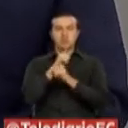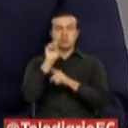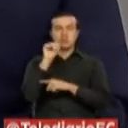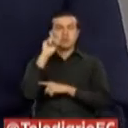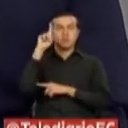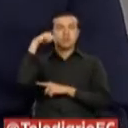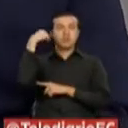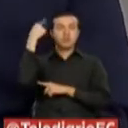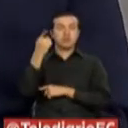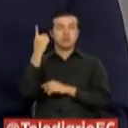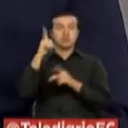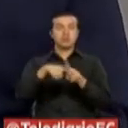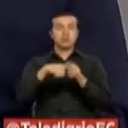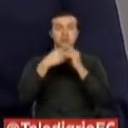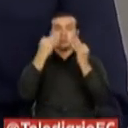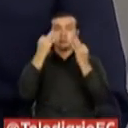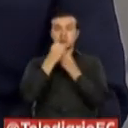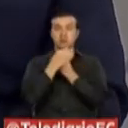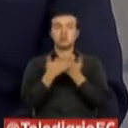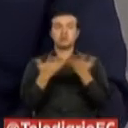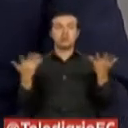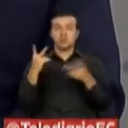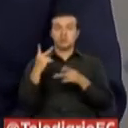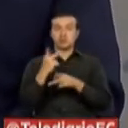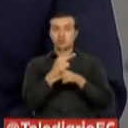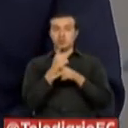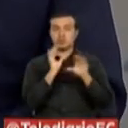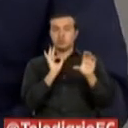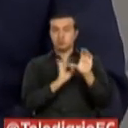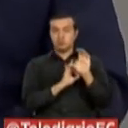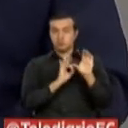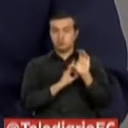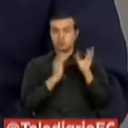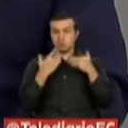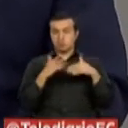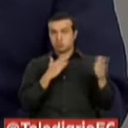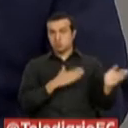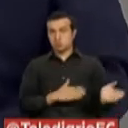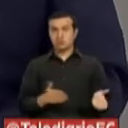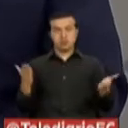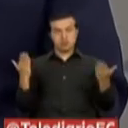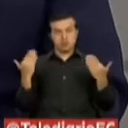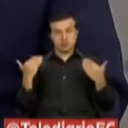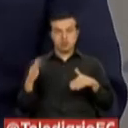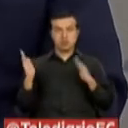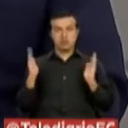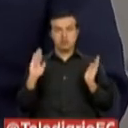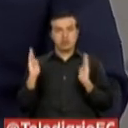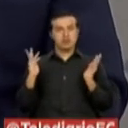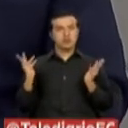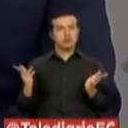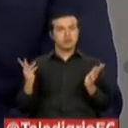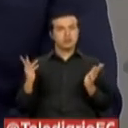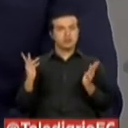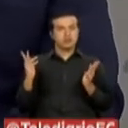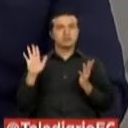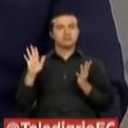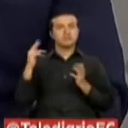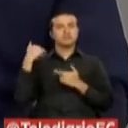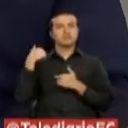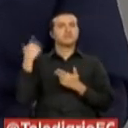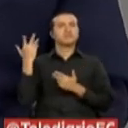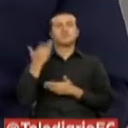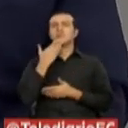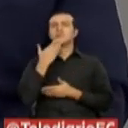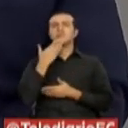El martes próximo se instalará oficialmente el Consejo de Participación Ciudadana y Control Social Transitorio. Entre sus atribuciones